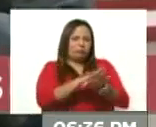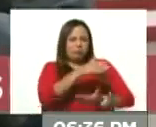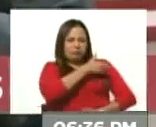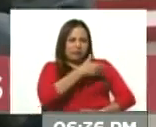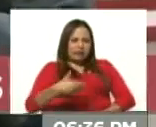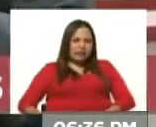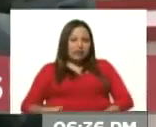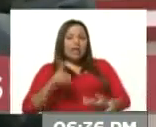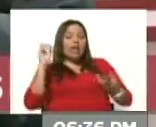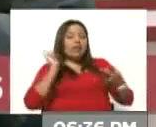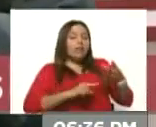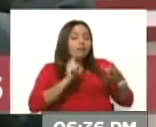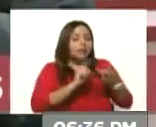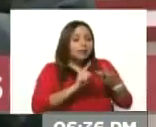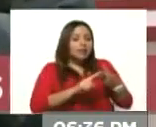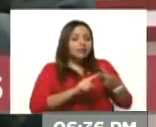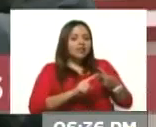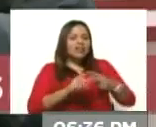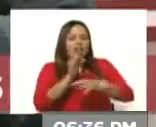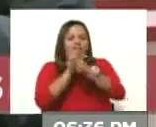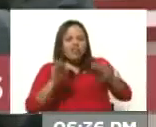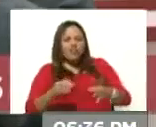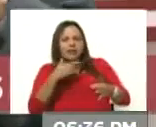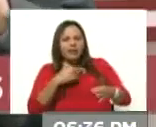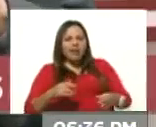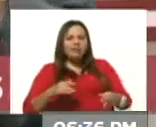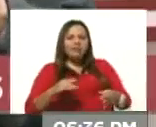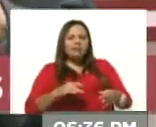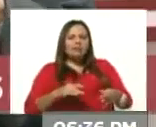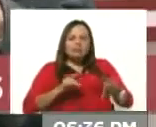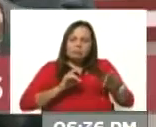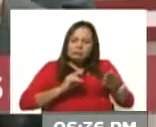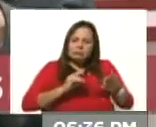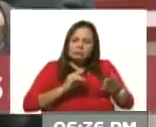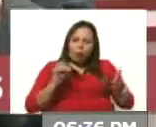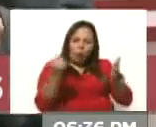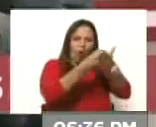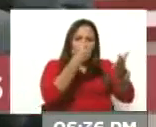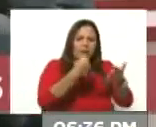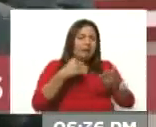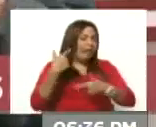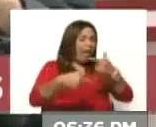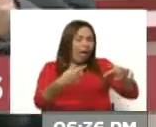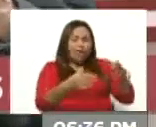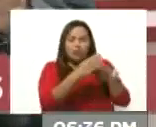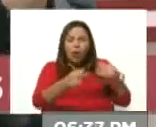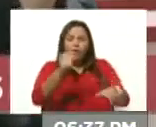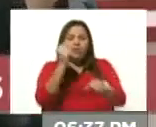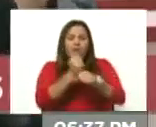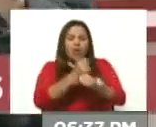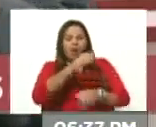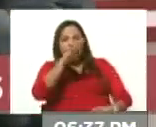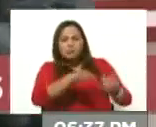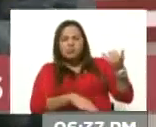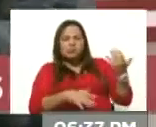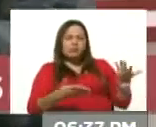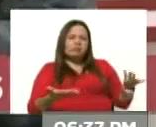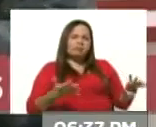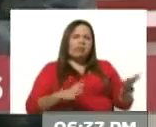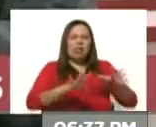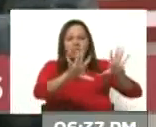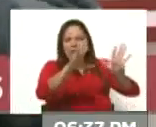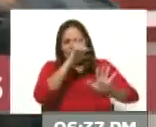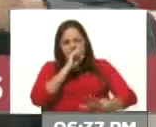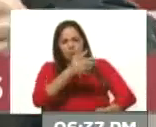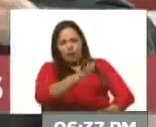a tentativas de derrocamiento durante prácticamente toda su gestión de los últimos cerca de 10